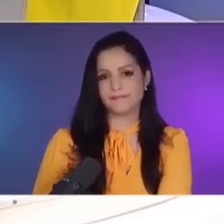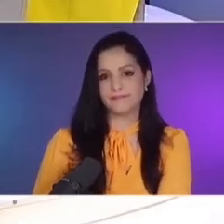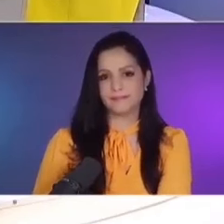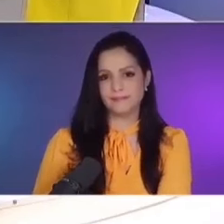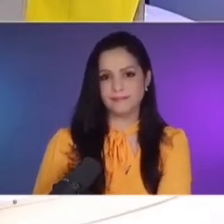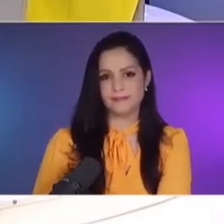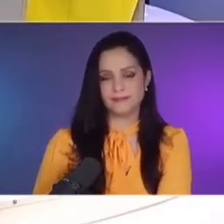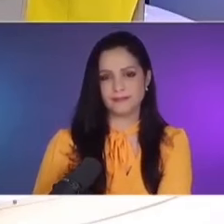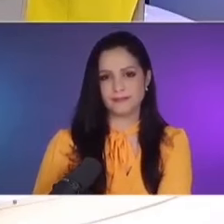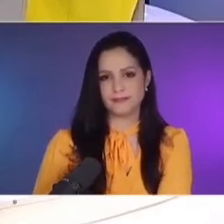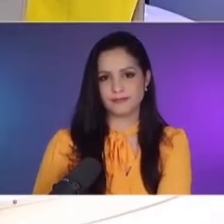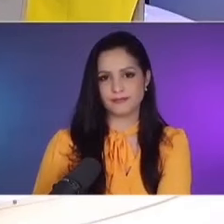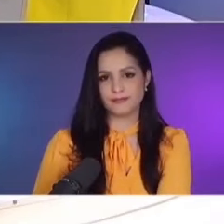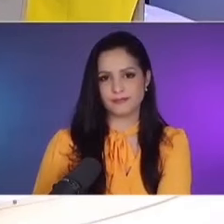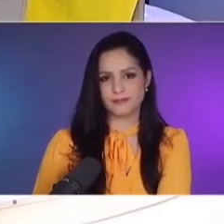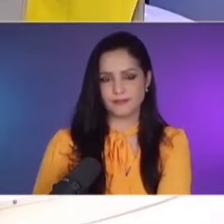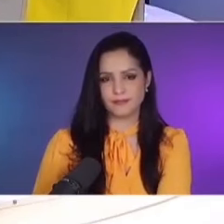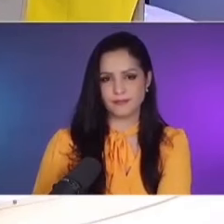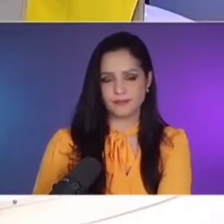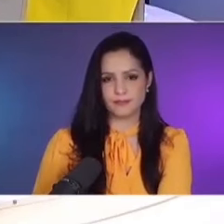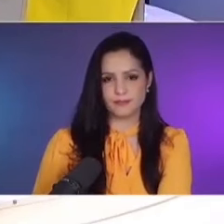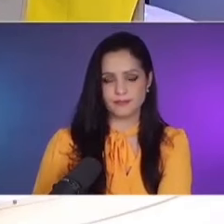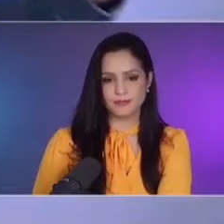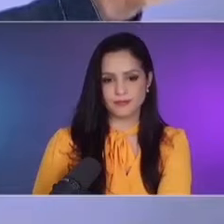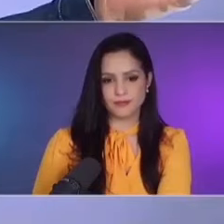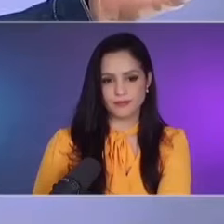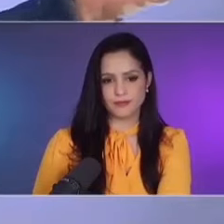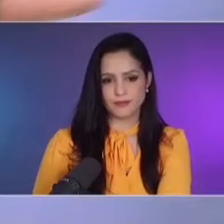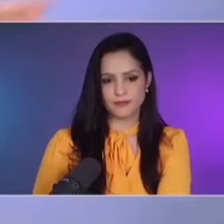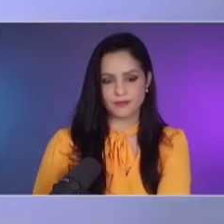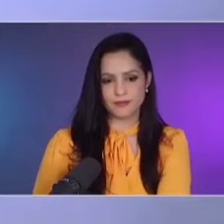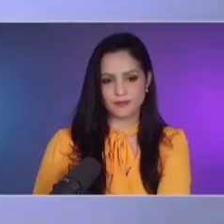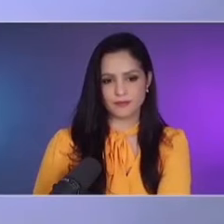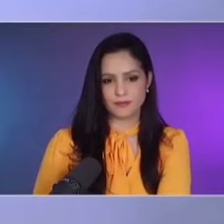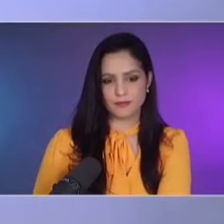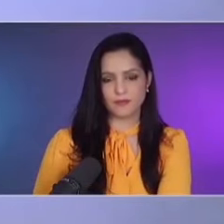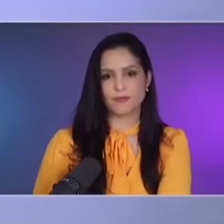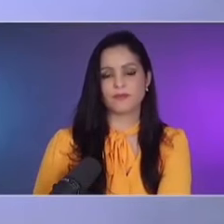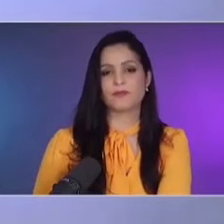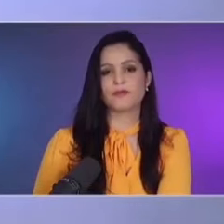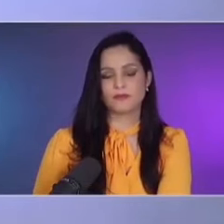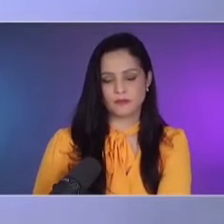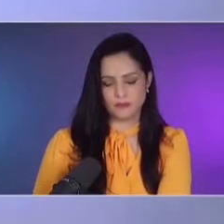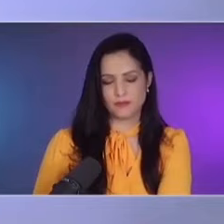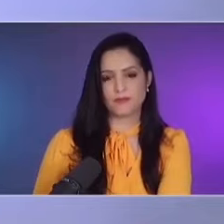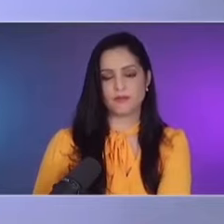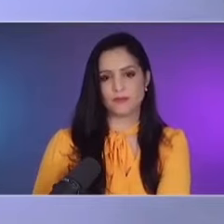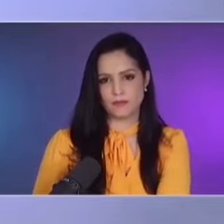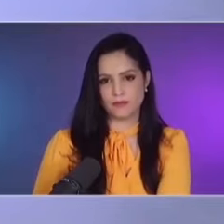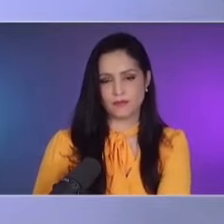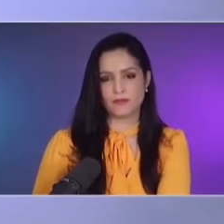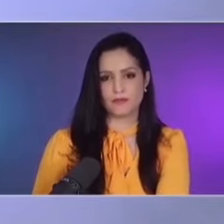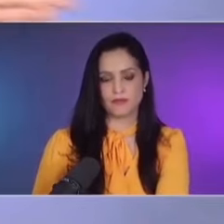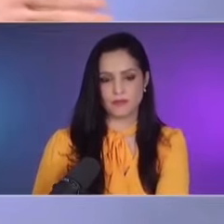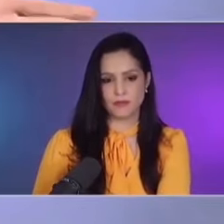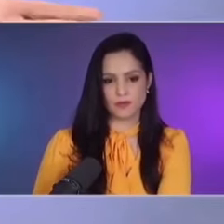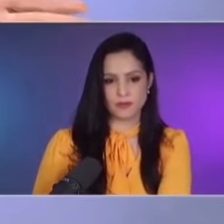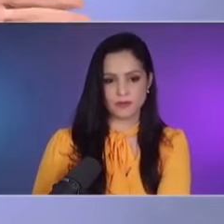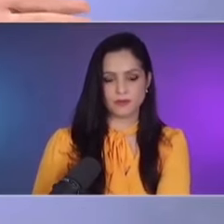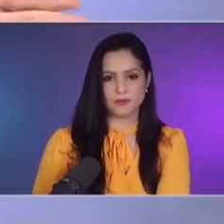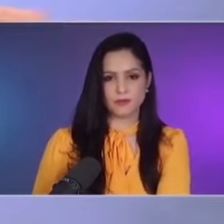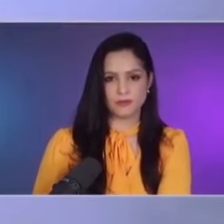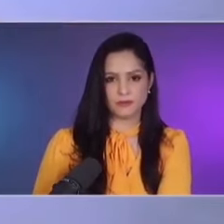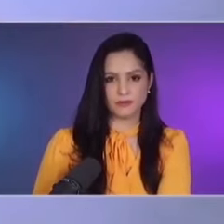culturales que era lo que yo ayuda para el Estado son una ayuda por el estado Porque viven Ahí viven Ahí viven ahí por ejemplo